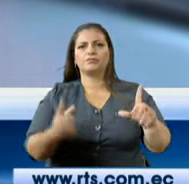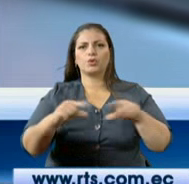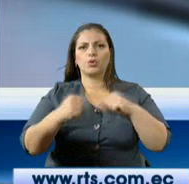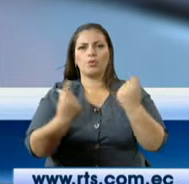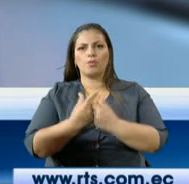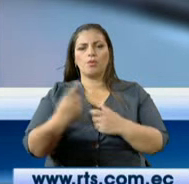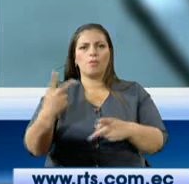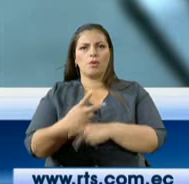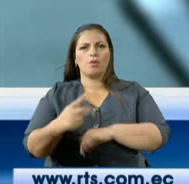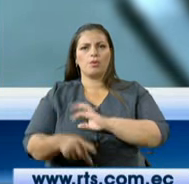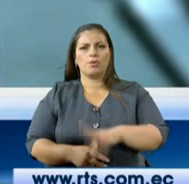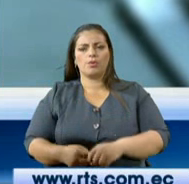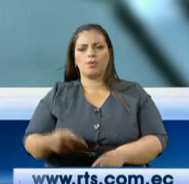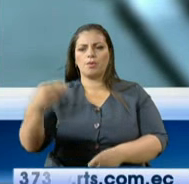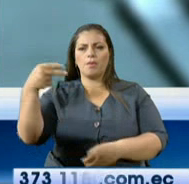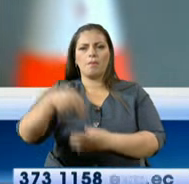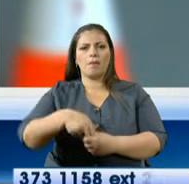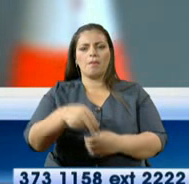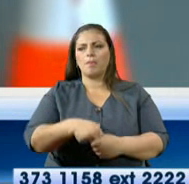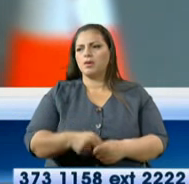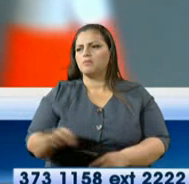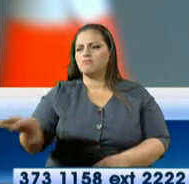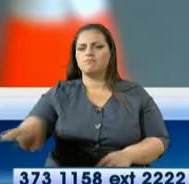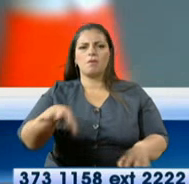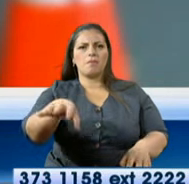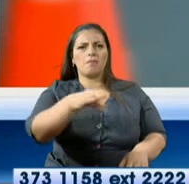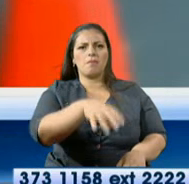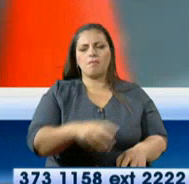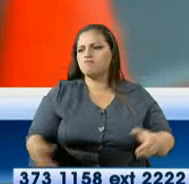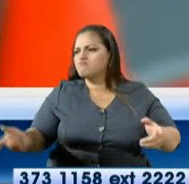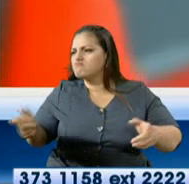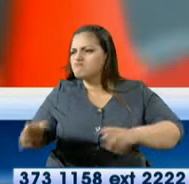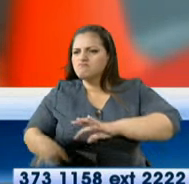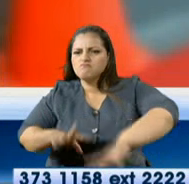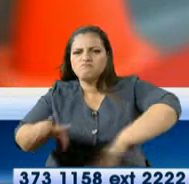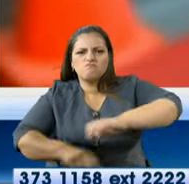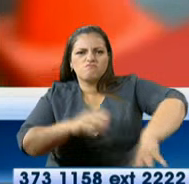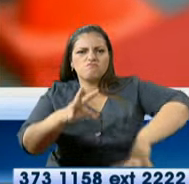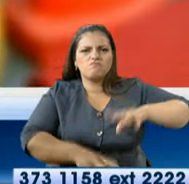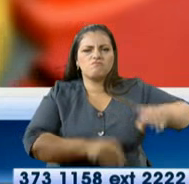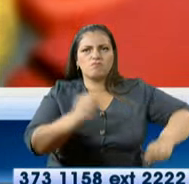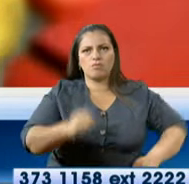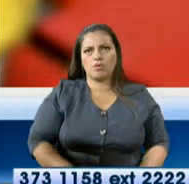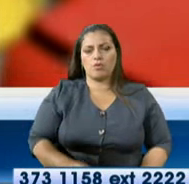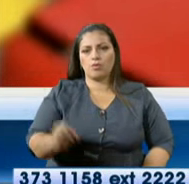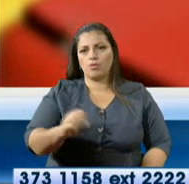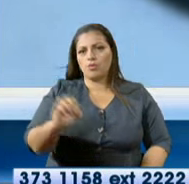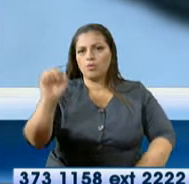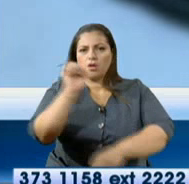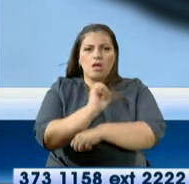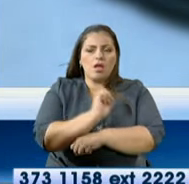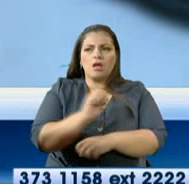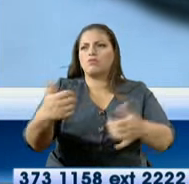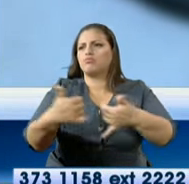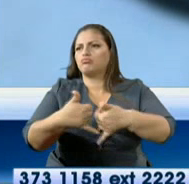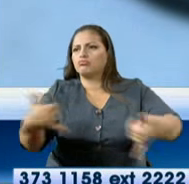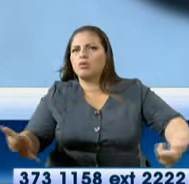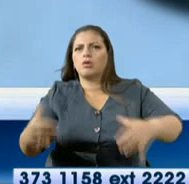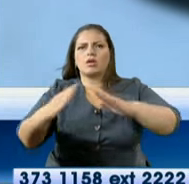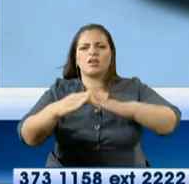todo dedicada a la rancha Salti. Cuando ven la oportunidad, no dudaban en ingresar a vehículos locales, incluso